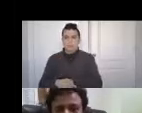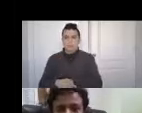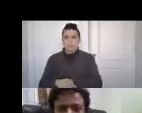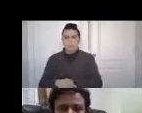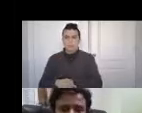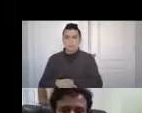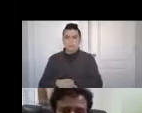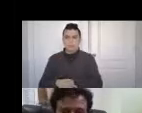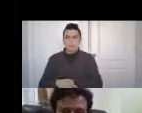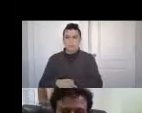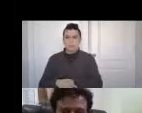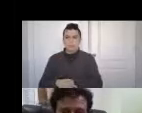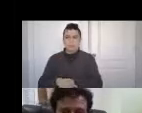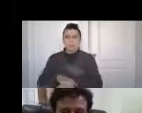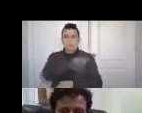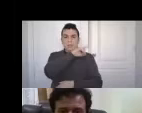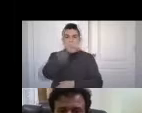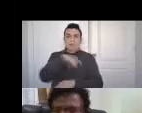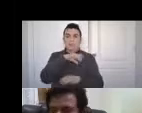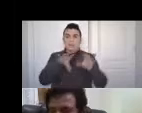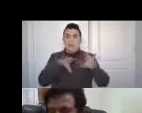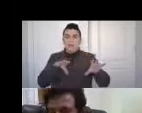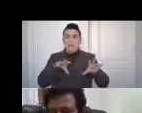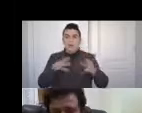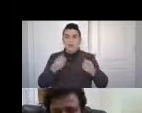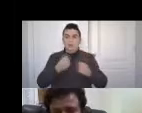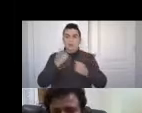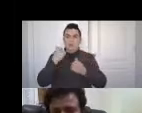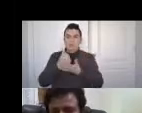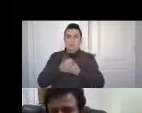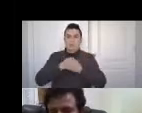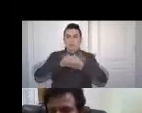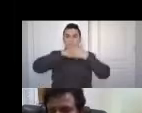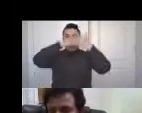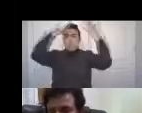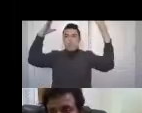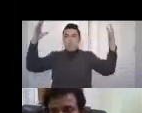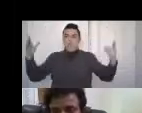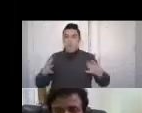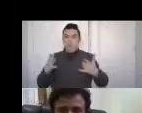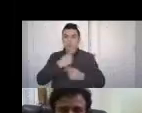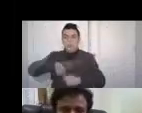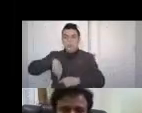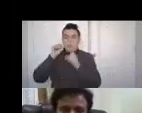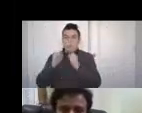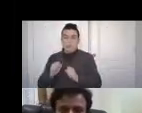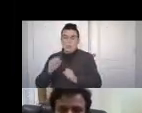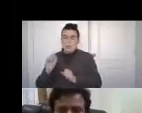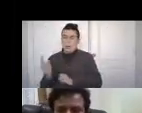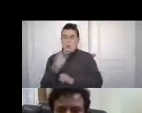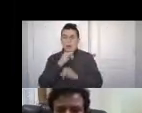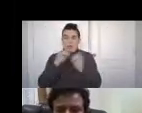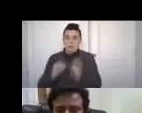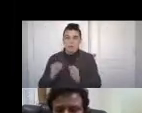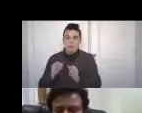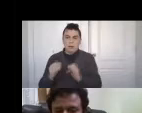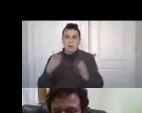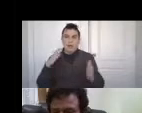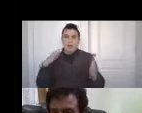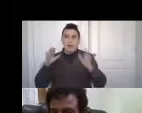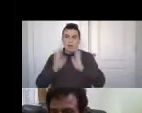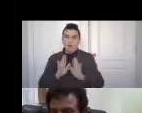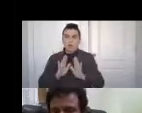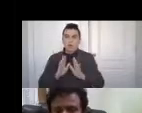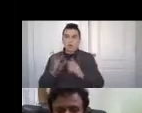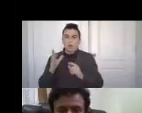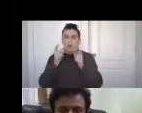definir que esto era aerosólico, nosotros tenemos una barrera, que es la primera barrera para poder detener esto, que es el uso de las